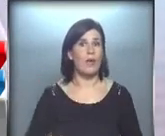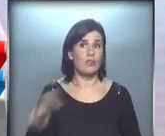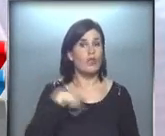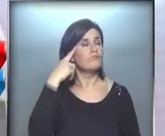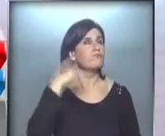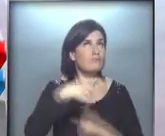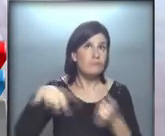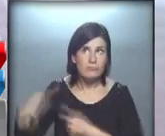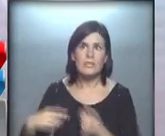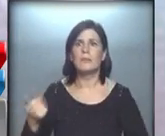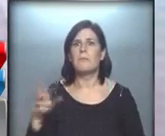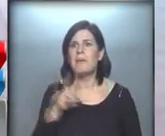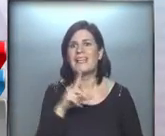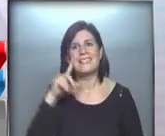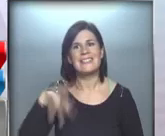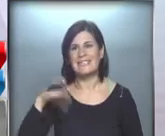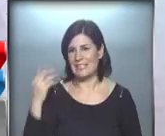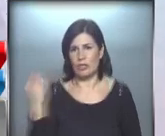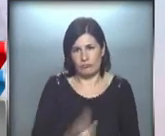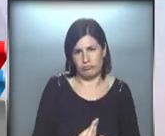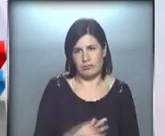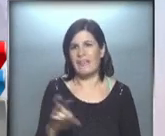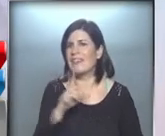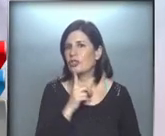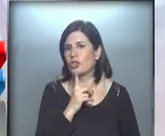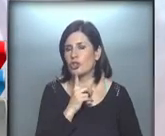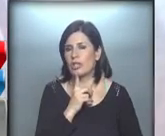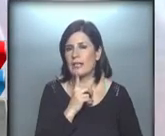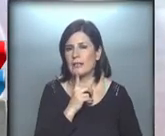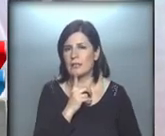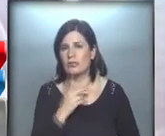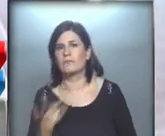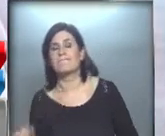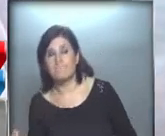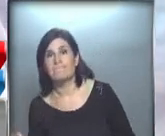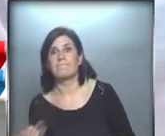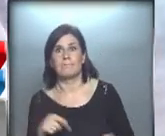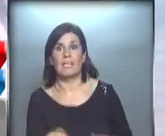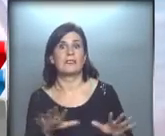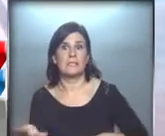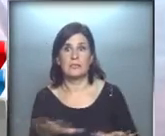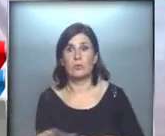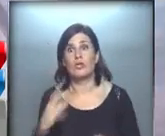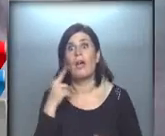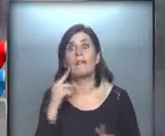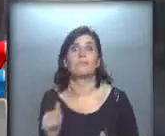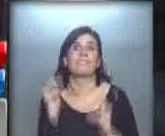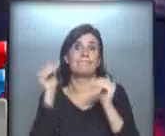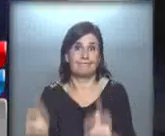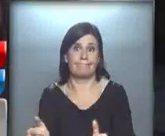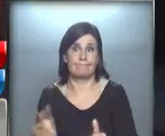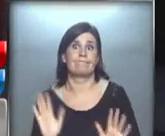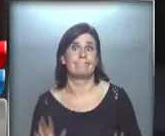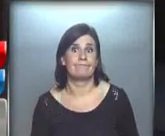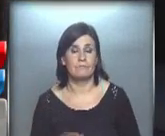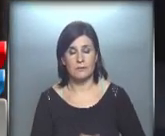Gerardo Martino como, ¿no?, reemplazante de Sabella. Bueno, todo esto seguramente quedará pendiente y se